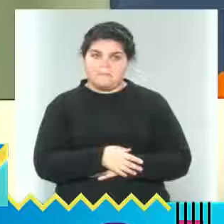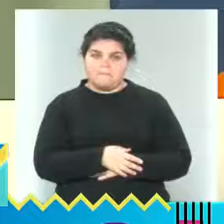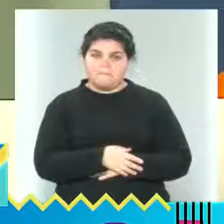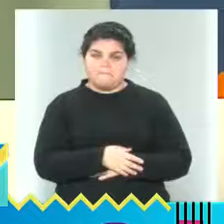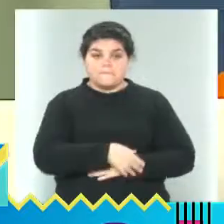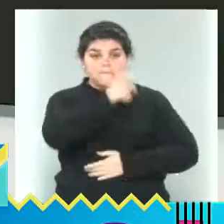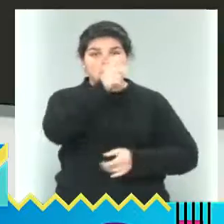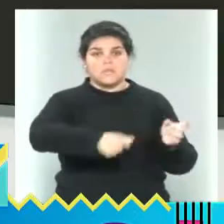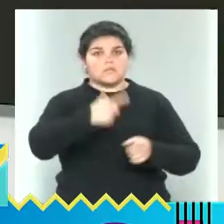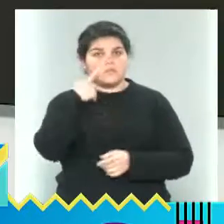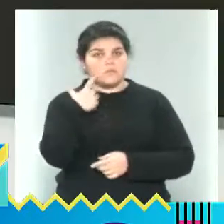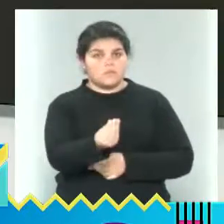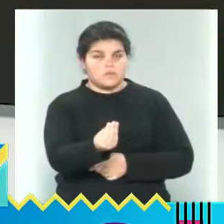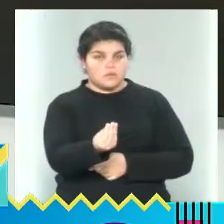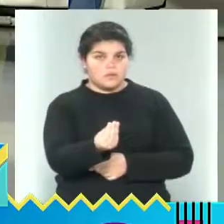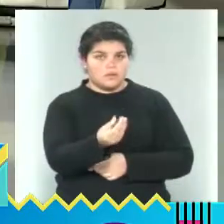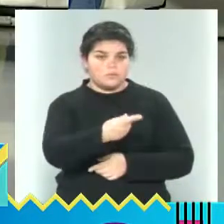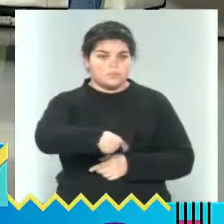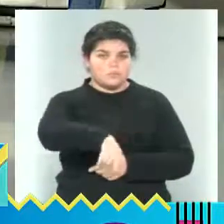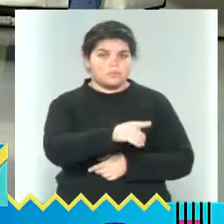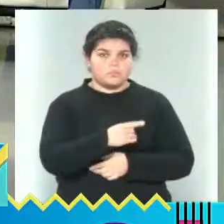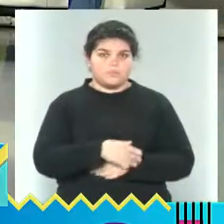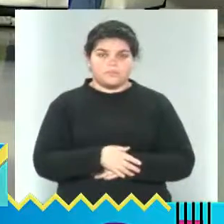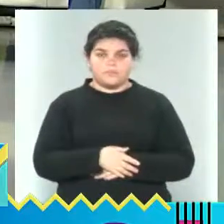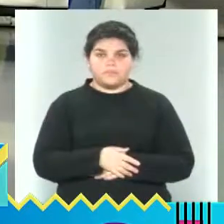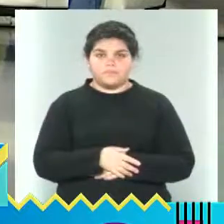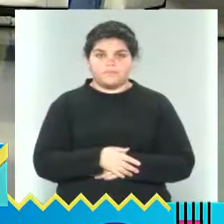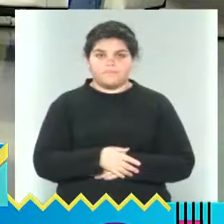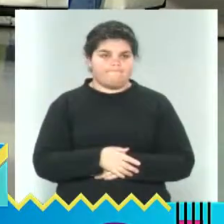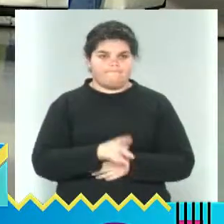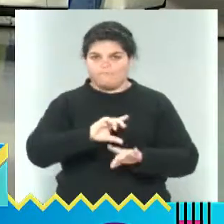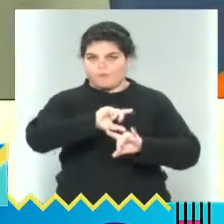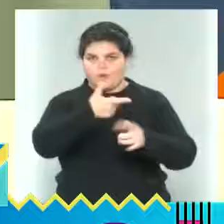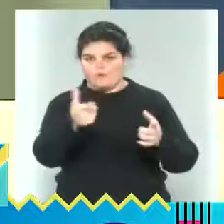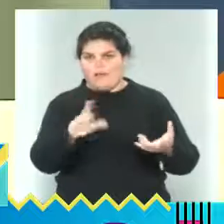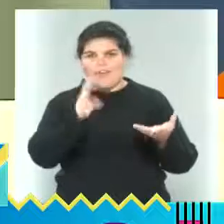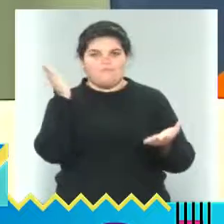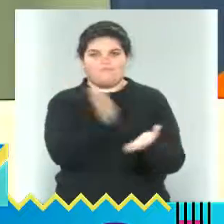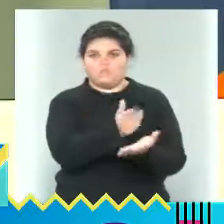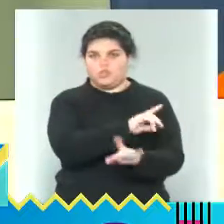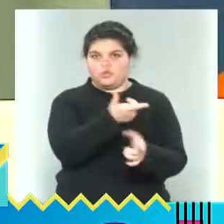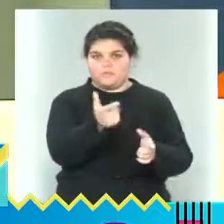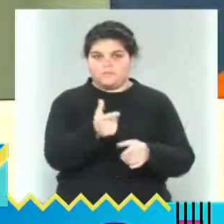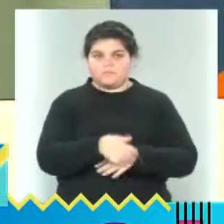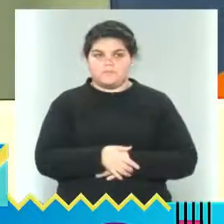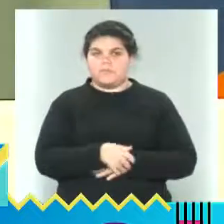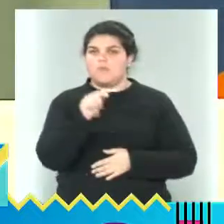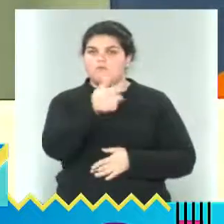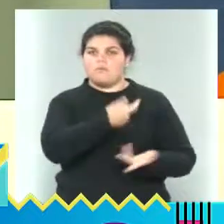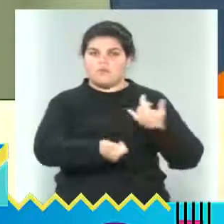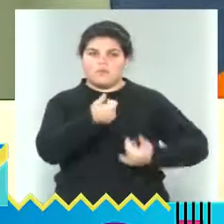el ciudadano común, no existe ese mecanismo. Claro. Vos decías antes el tema